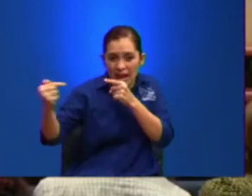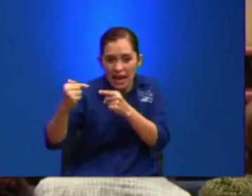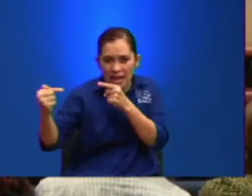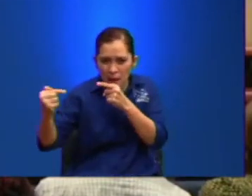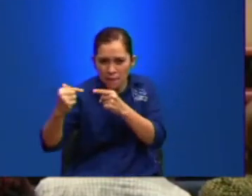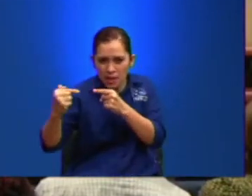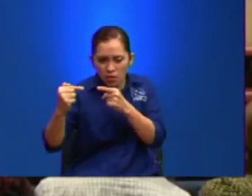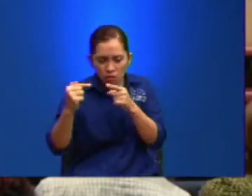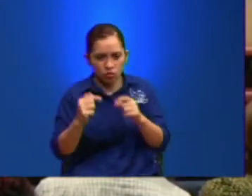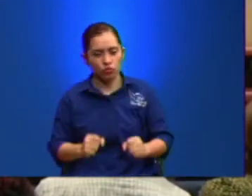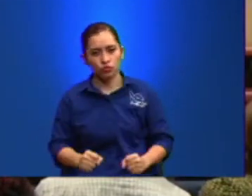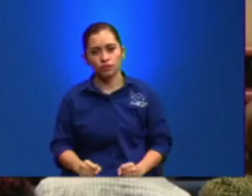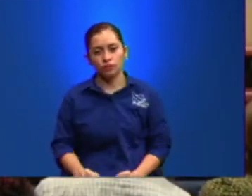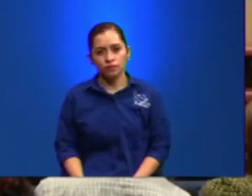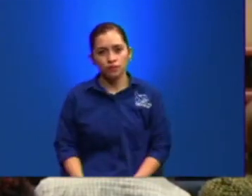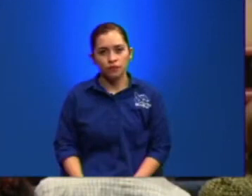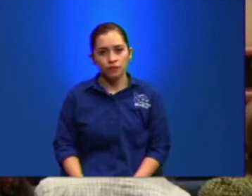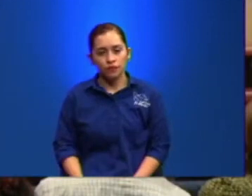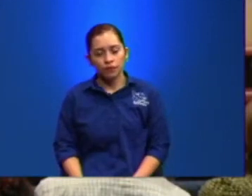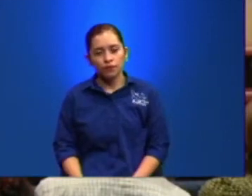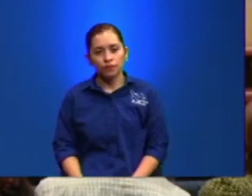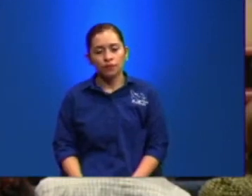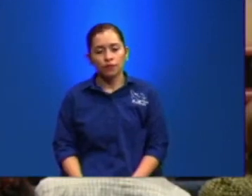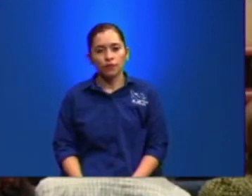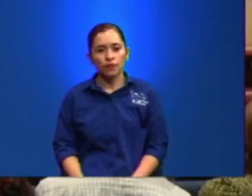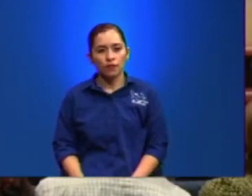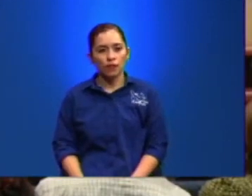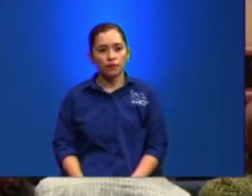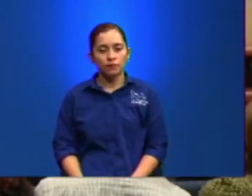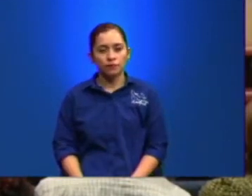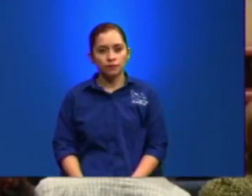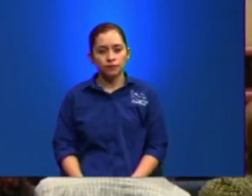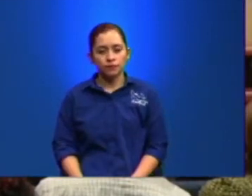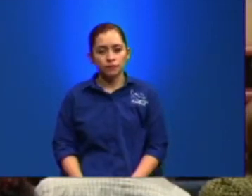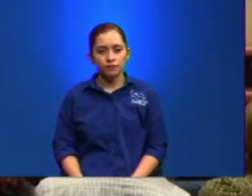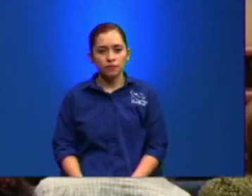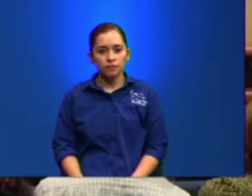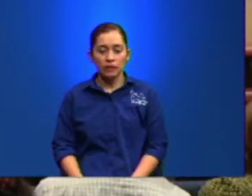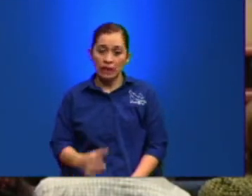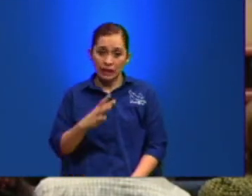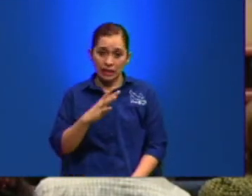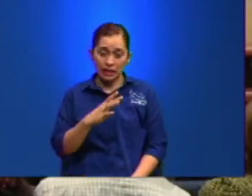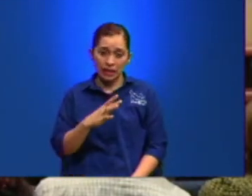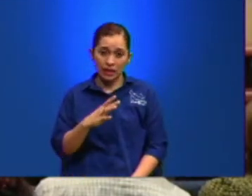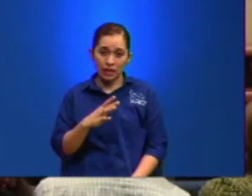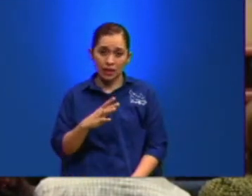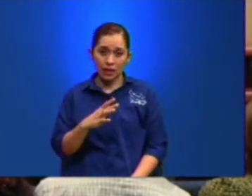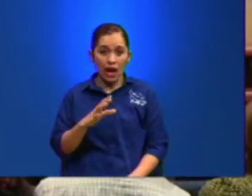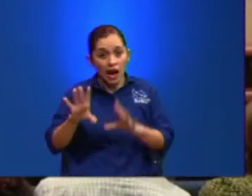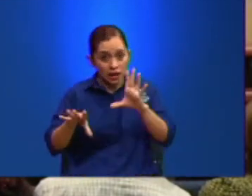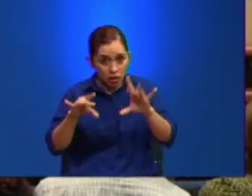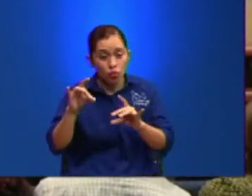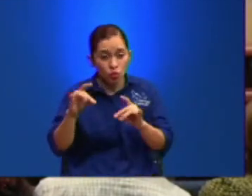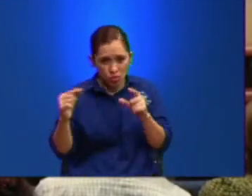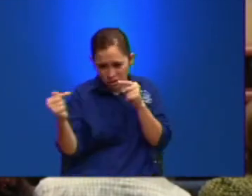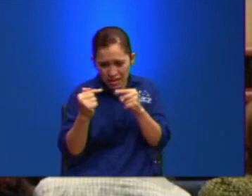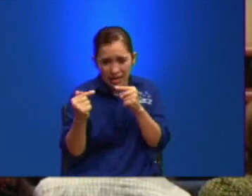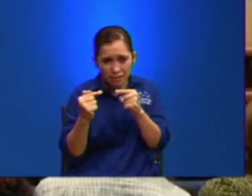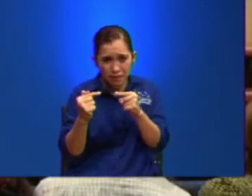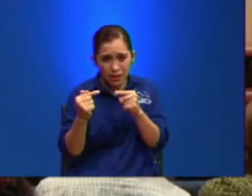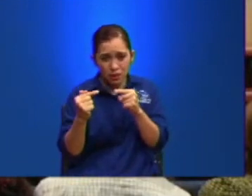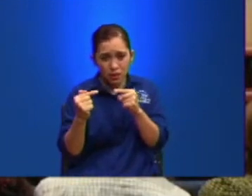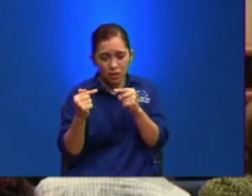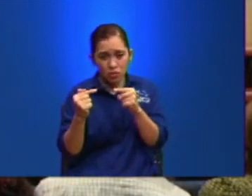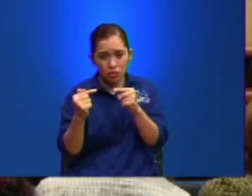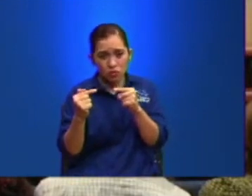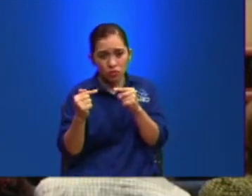menos yo no podría afirmar que son los únicos cuatro enemigos o fuentes de enemigos de los cuales se desprenden